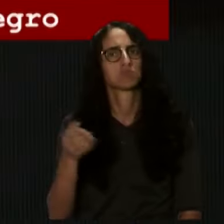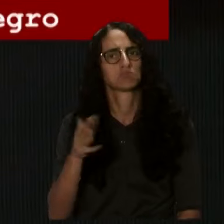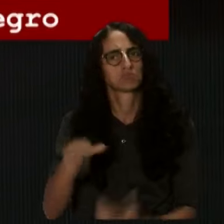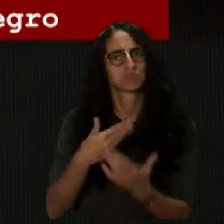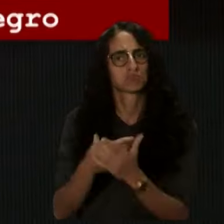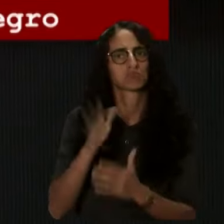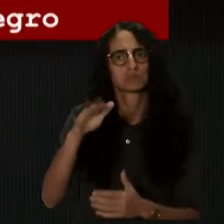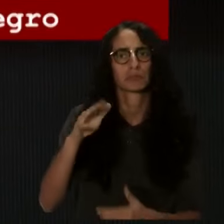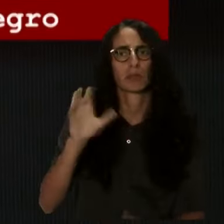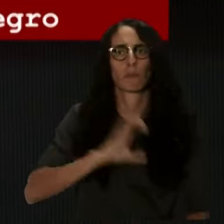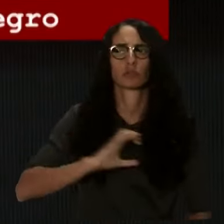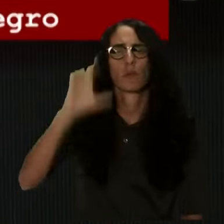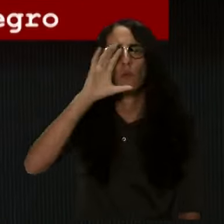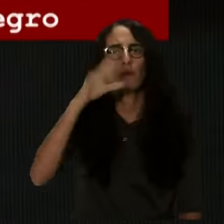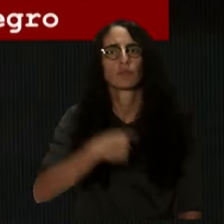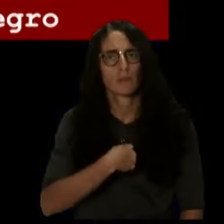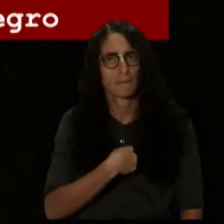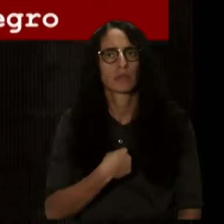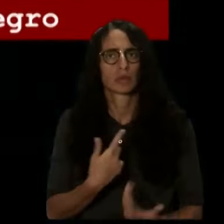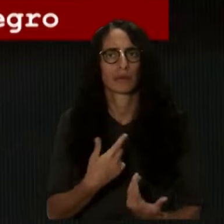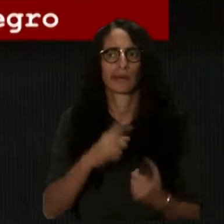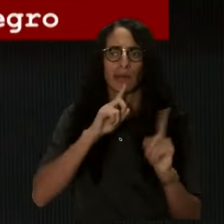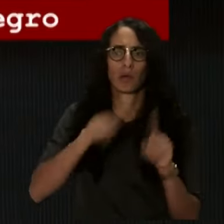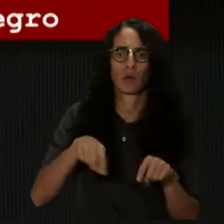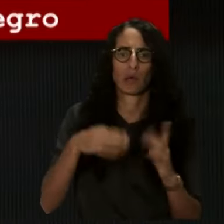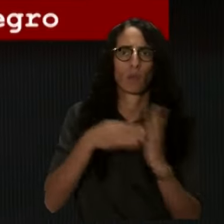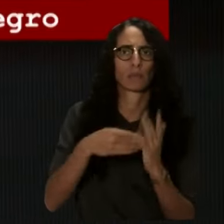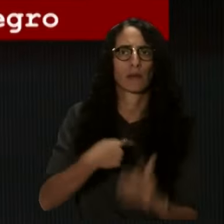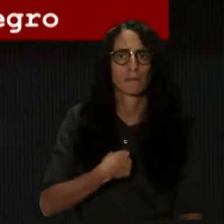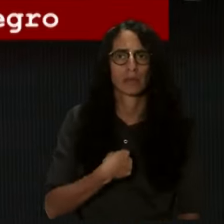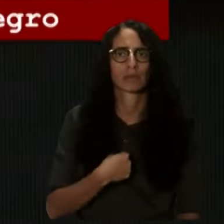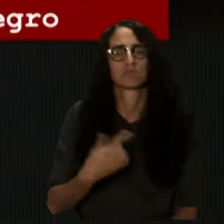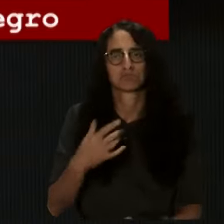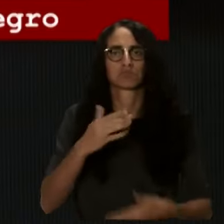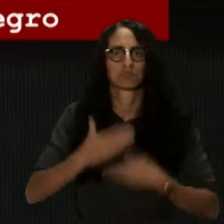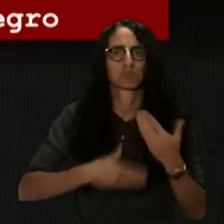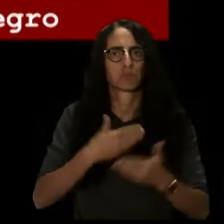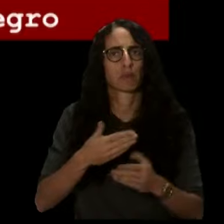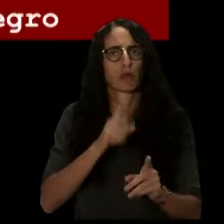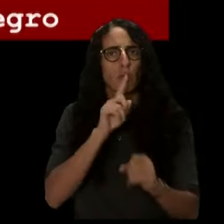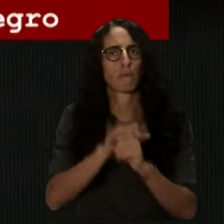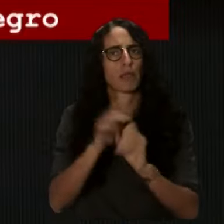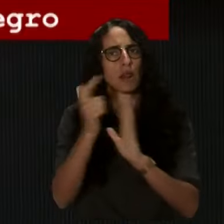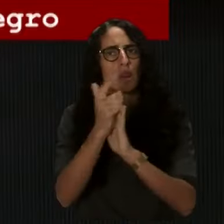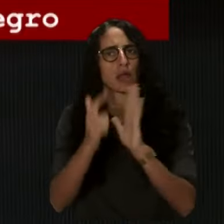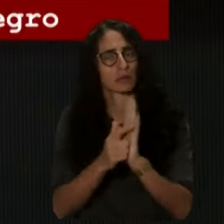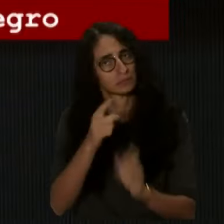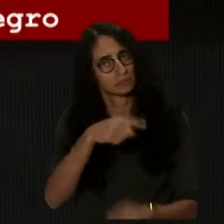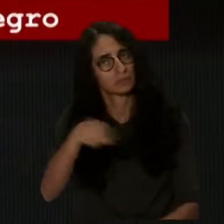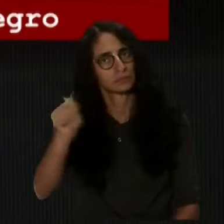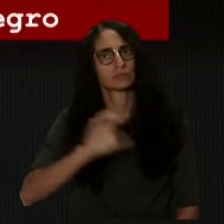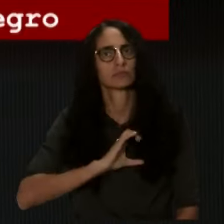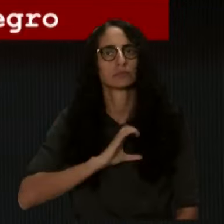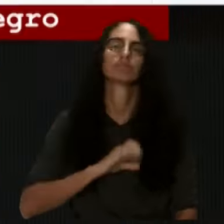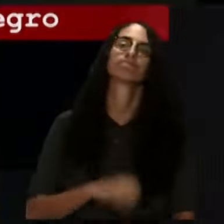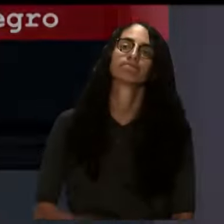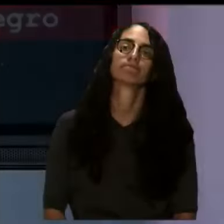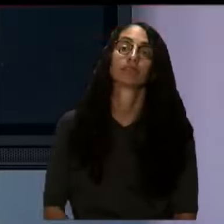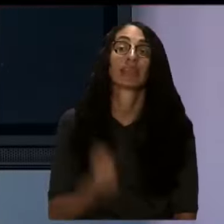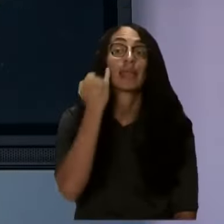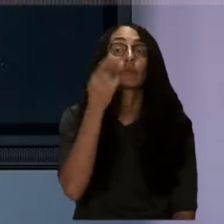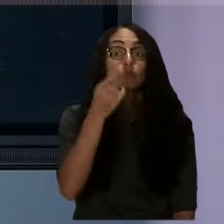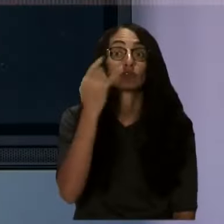Mira yo a mí me están buscando porque hay una orden de arresto en mi contra y comienza el debido proceso de ley pero Entrégate usted sabe dónde se encuentra él